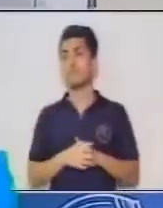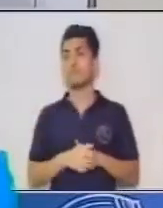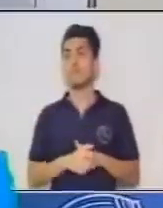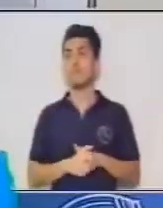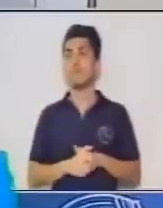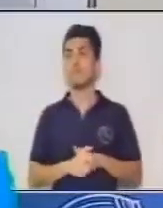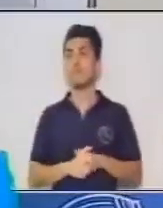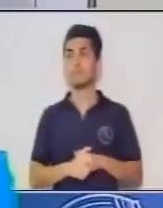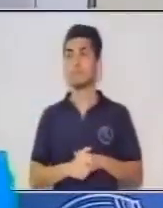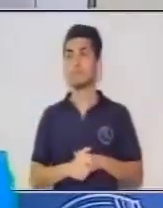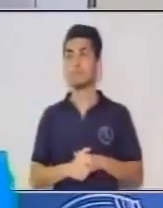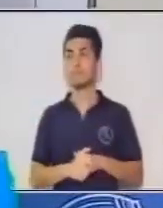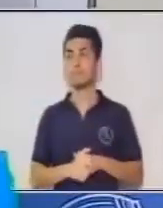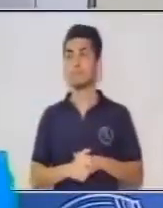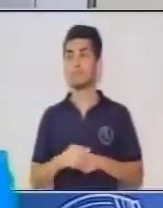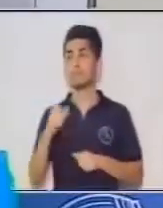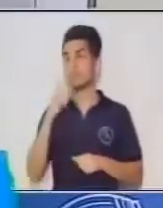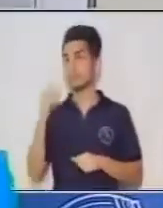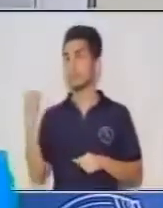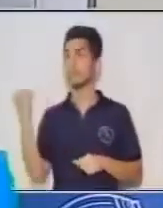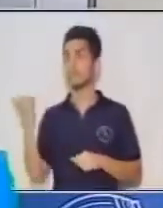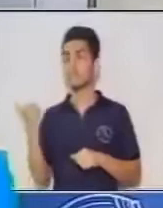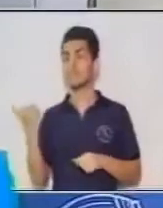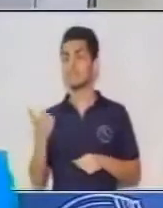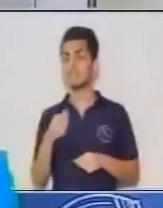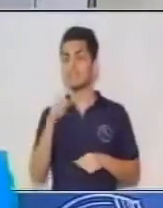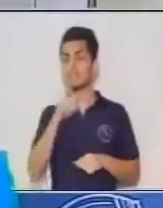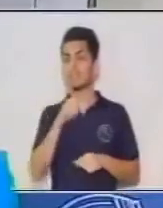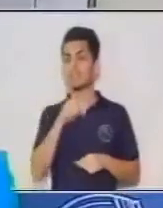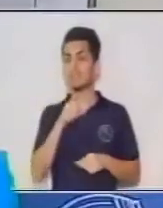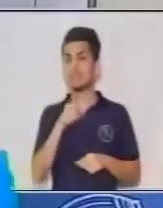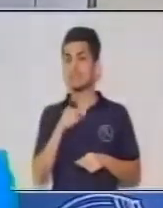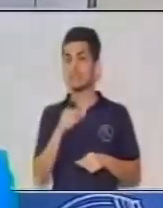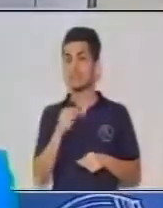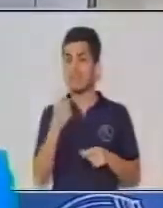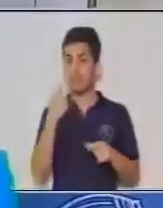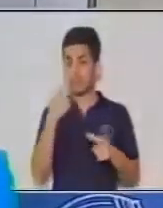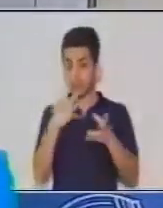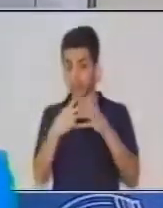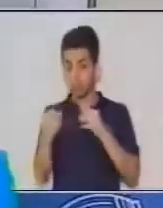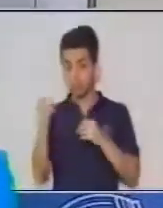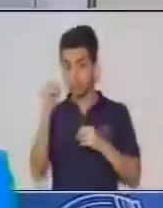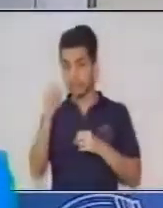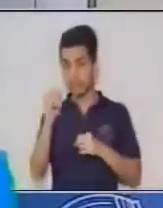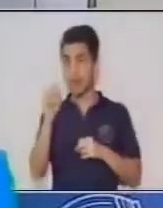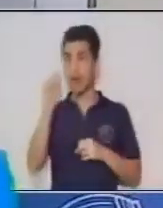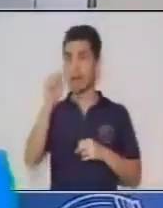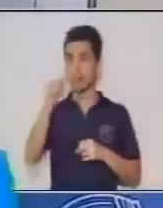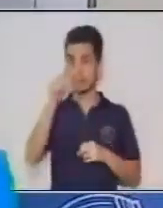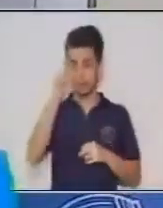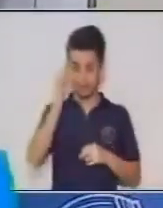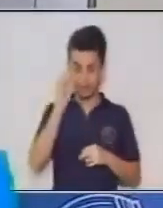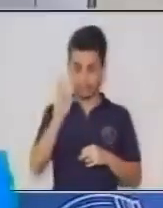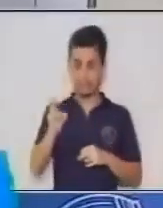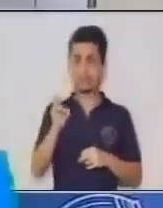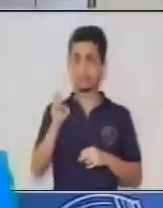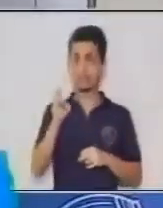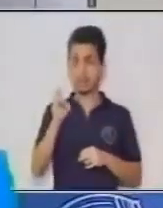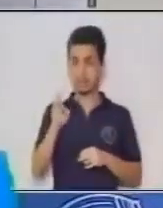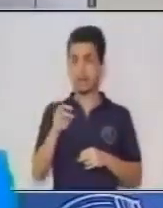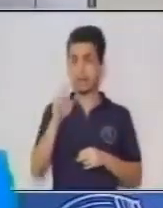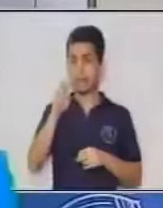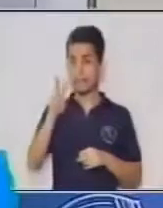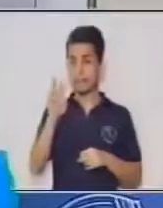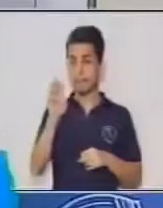En el valor donde este denominador se haga cero, ahí es la asíntota